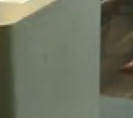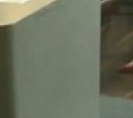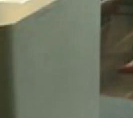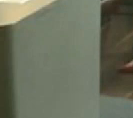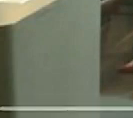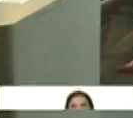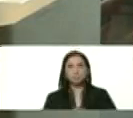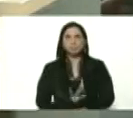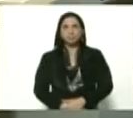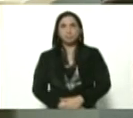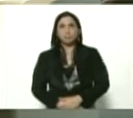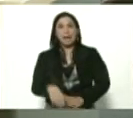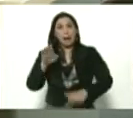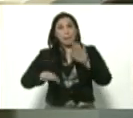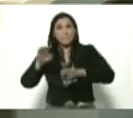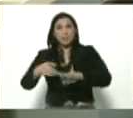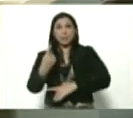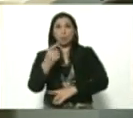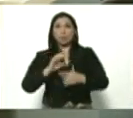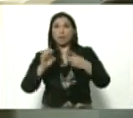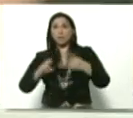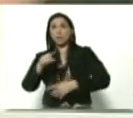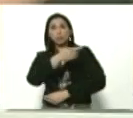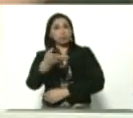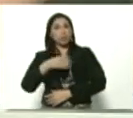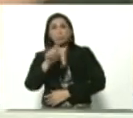Esto es apenas un elemento, ustedes no lo habían visto.